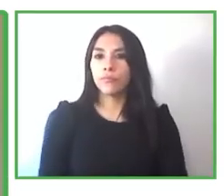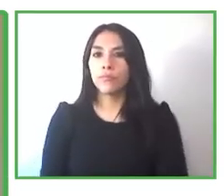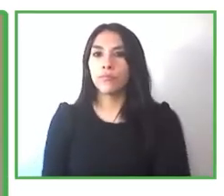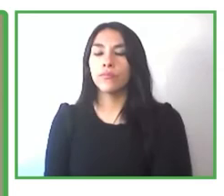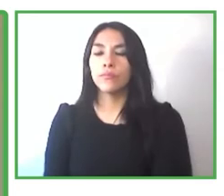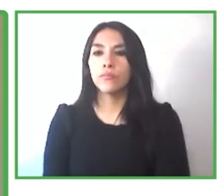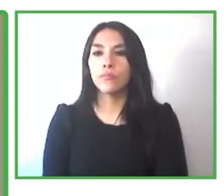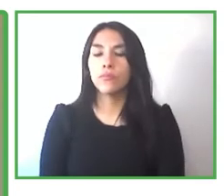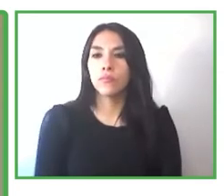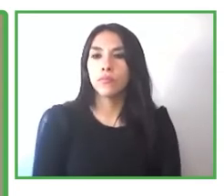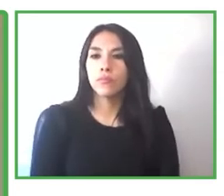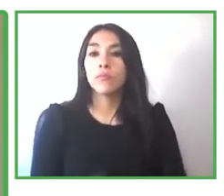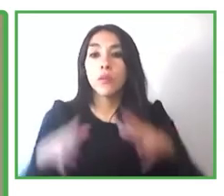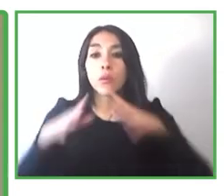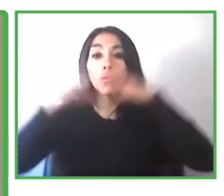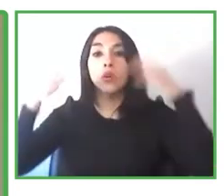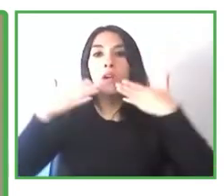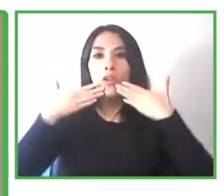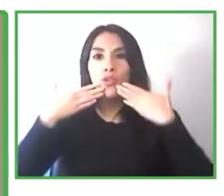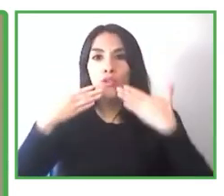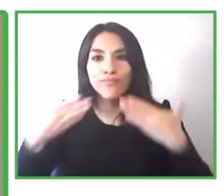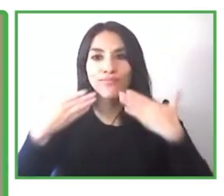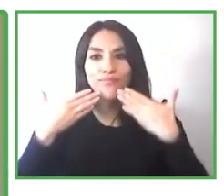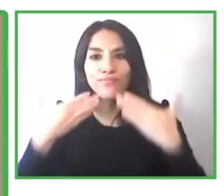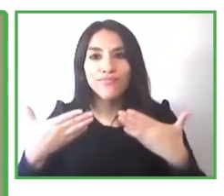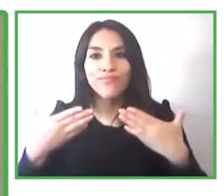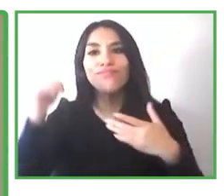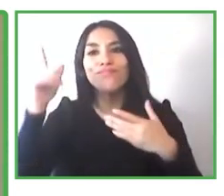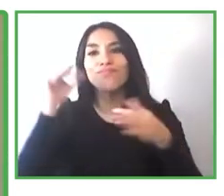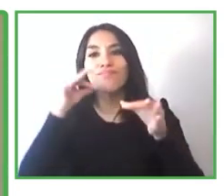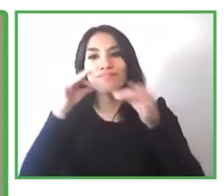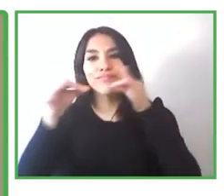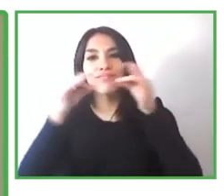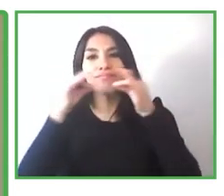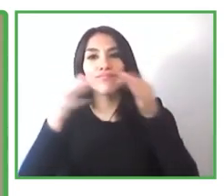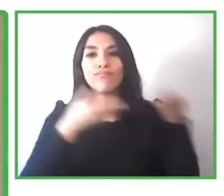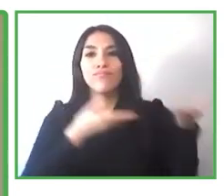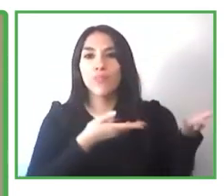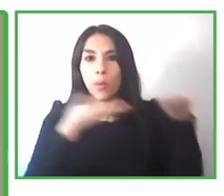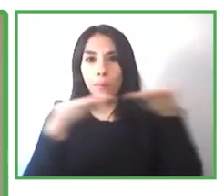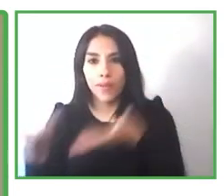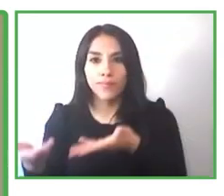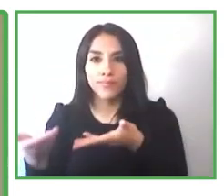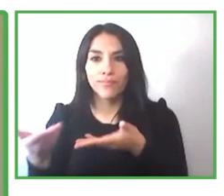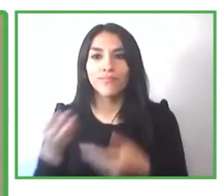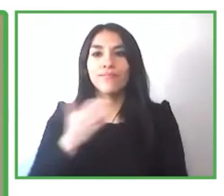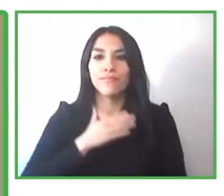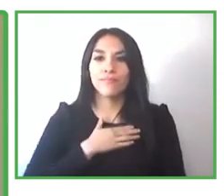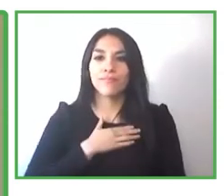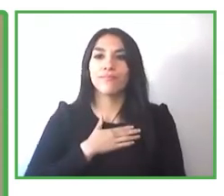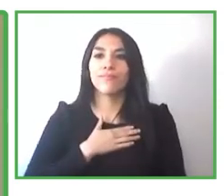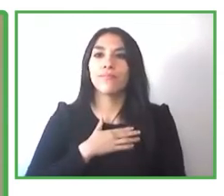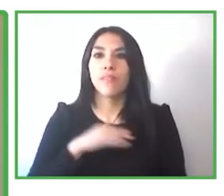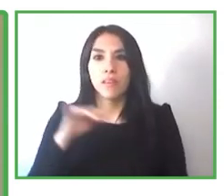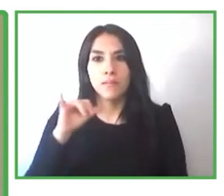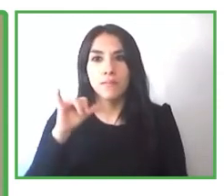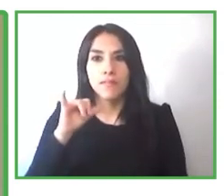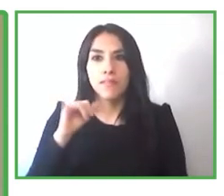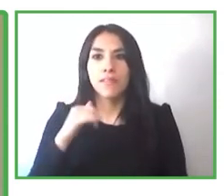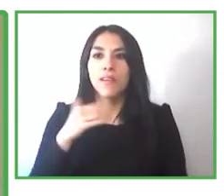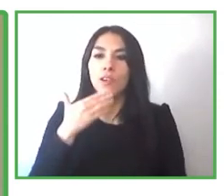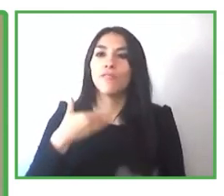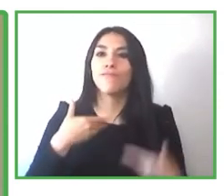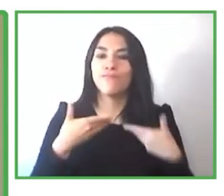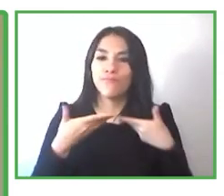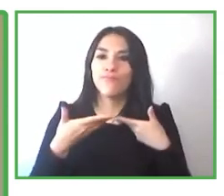myself. Muchas gracias por la invitación, mi invitación y también a invitar a Stephen Ryan. Vamos a hablar un